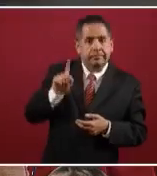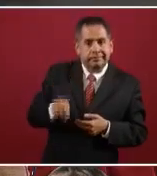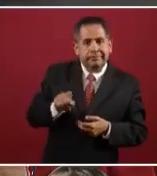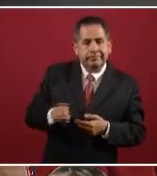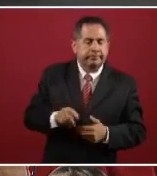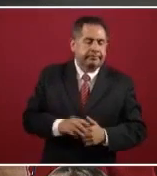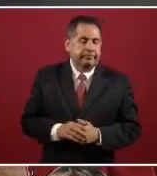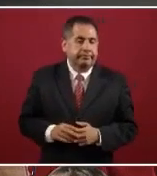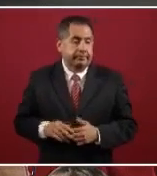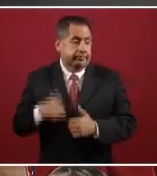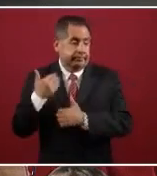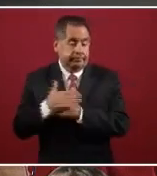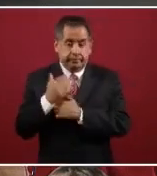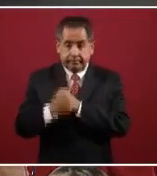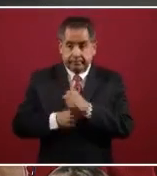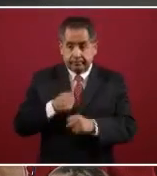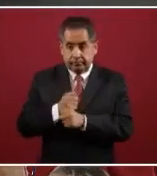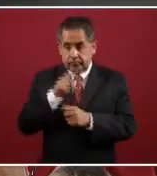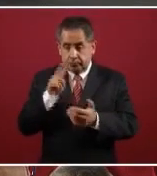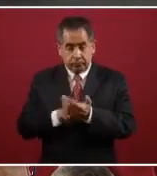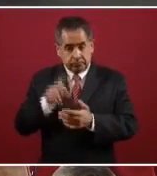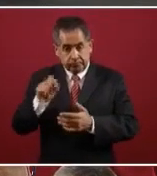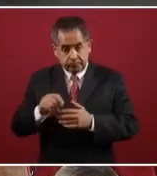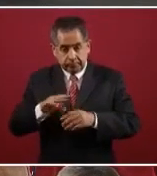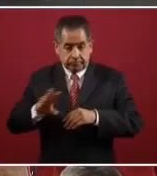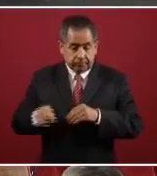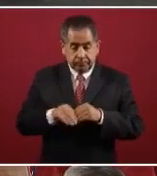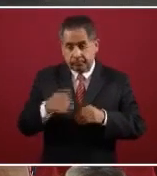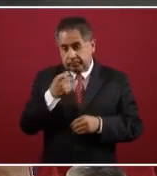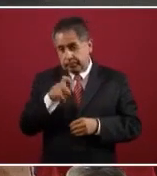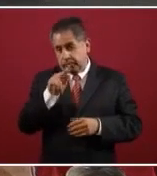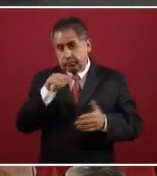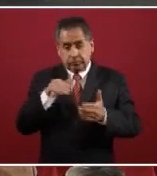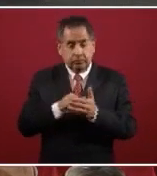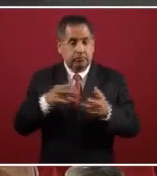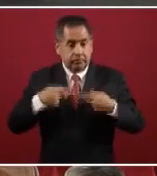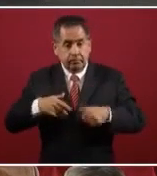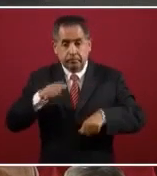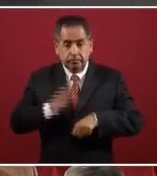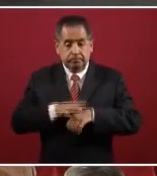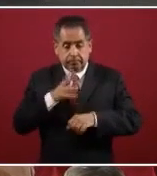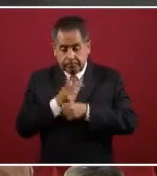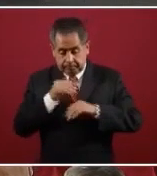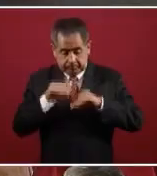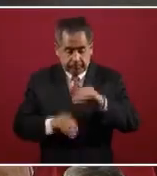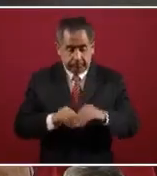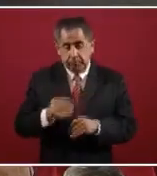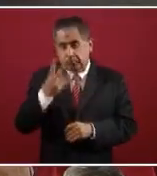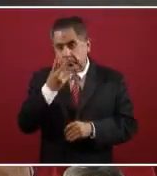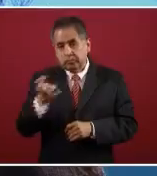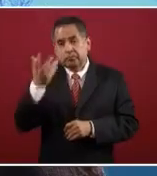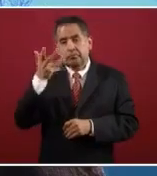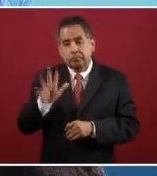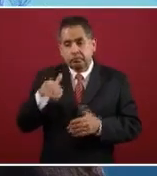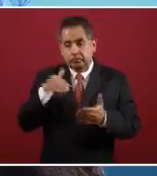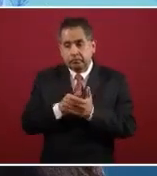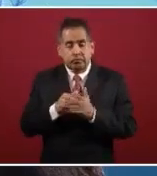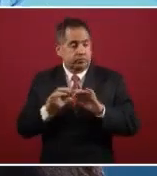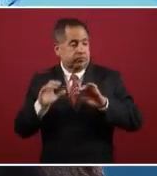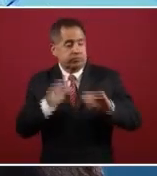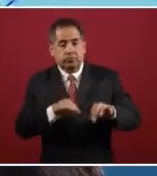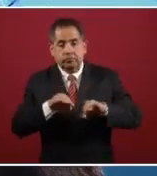en 2020 ampliamos con 180 mil sembradores más y completamos 410 mil